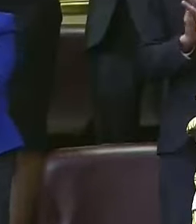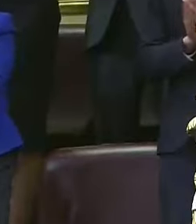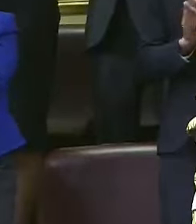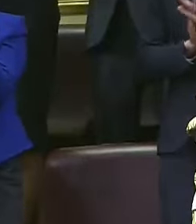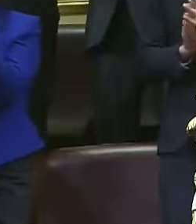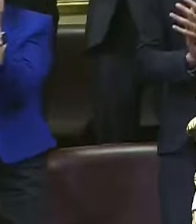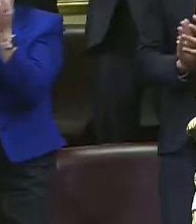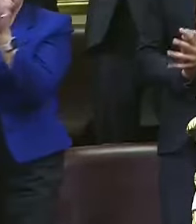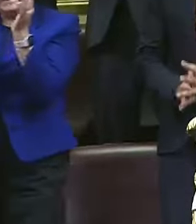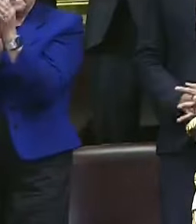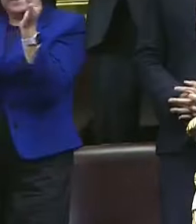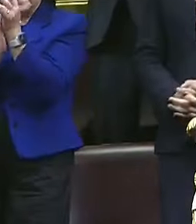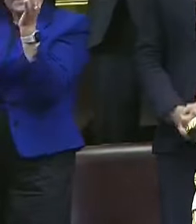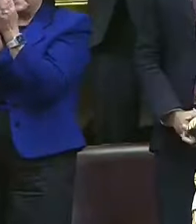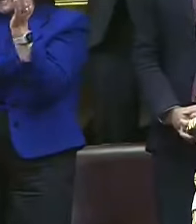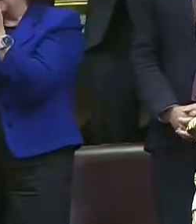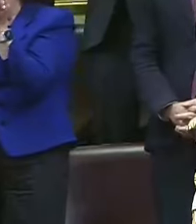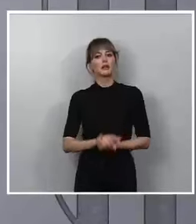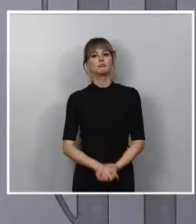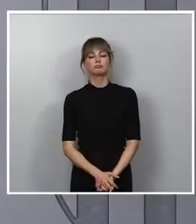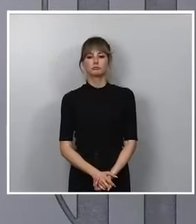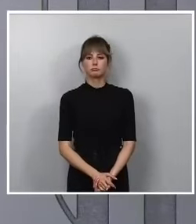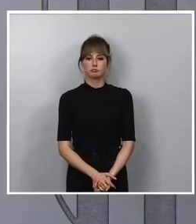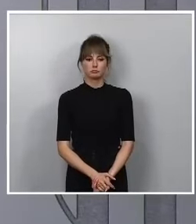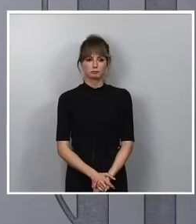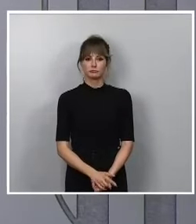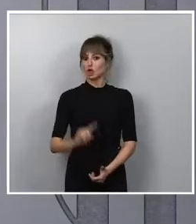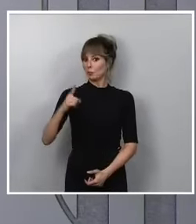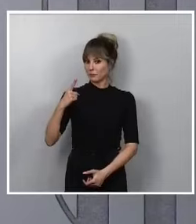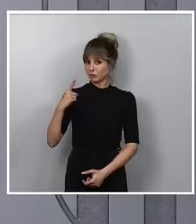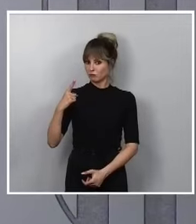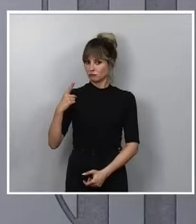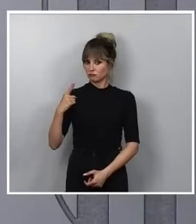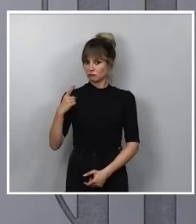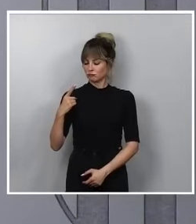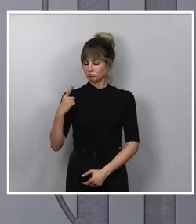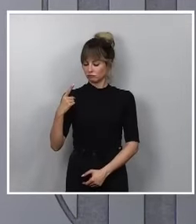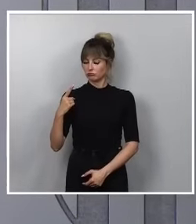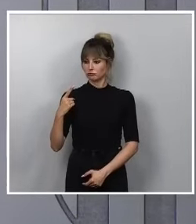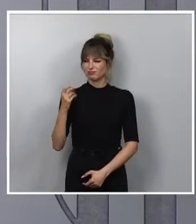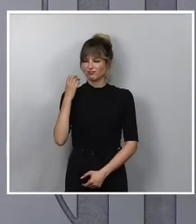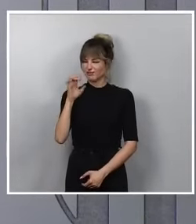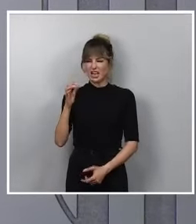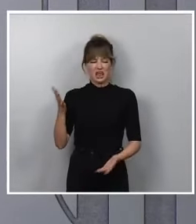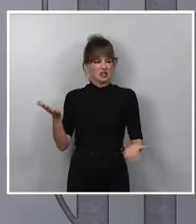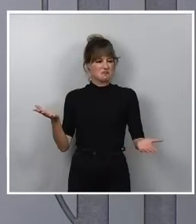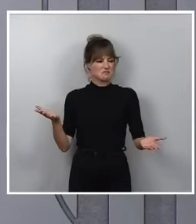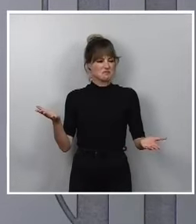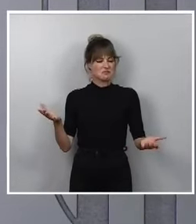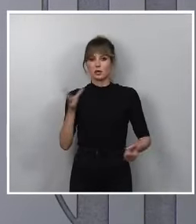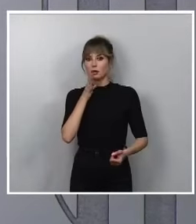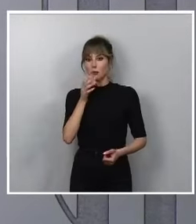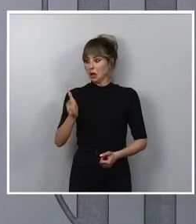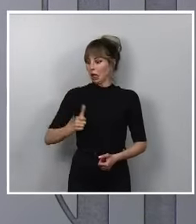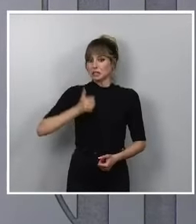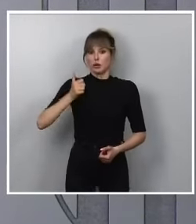portavoz Pilar alegría ha mostrado su extrañeza en primer lugar quiero mostrar nuestra extrañeza por el hecho y la